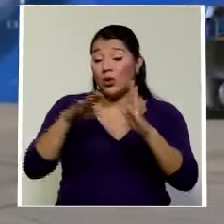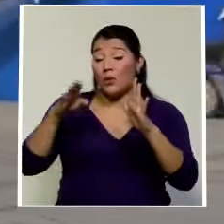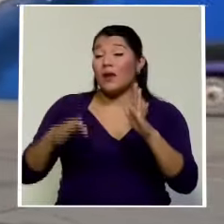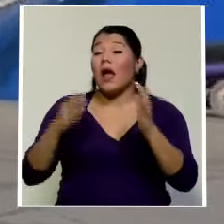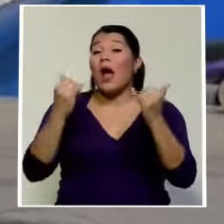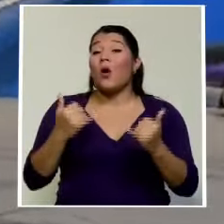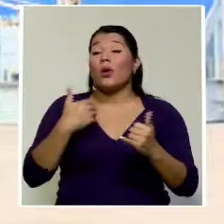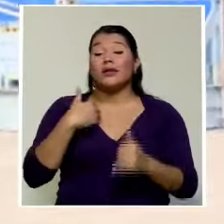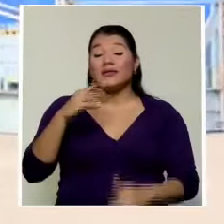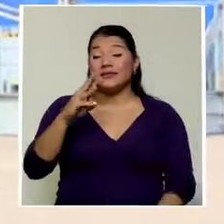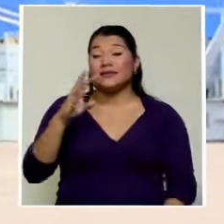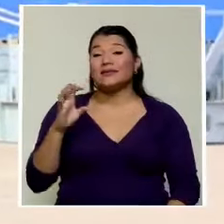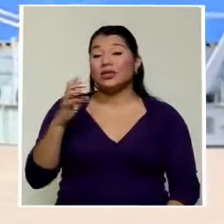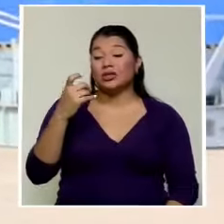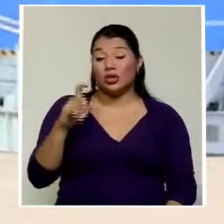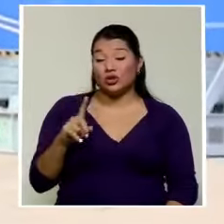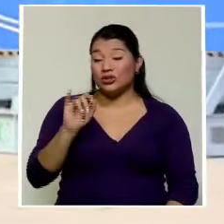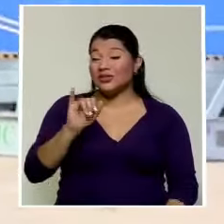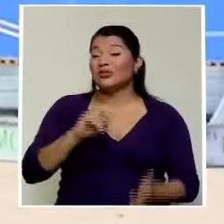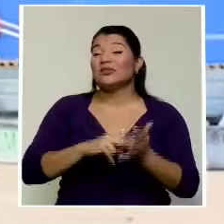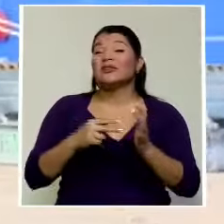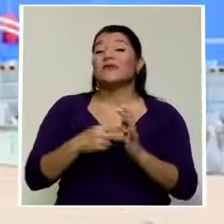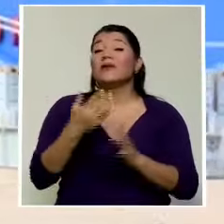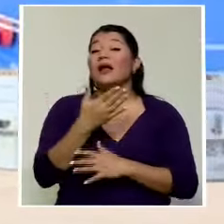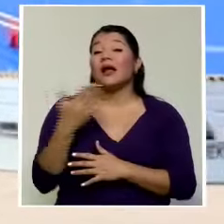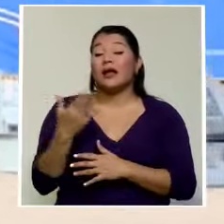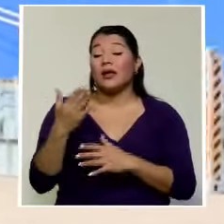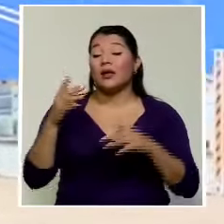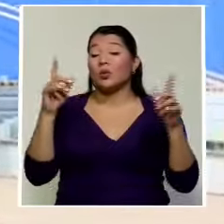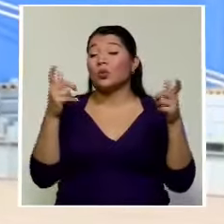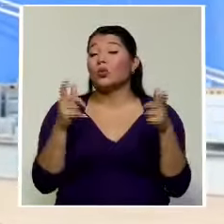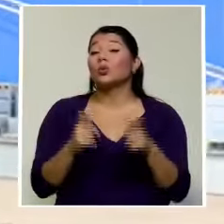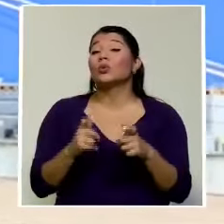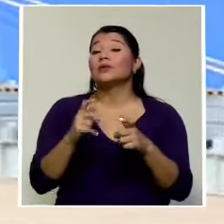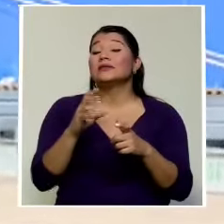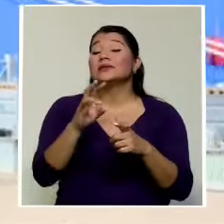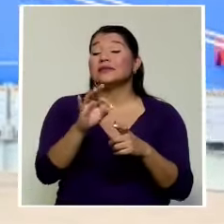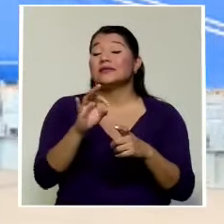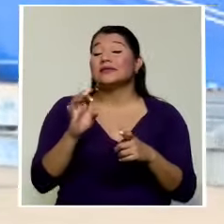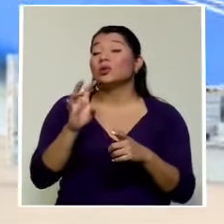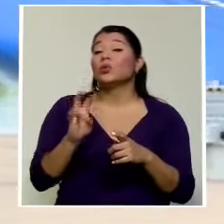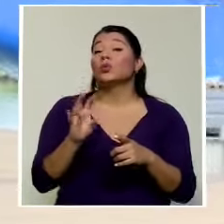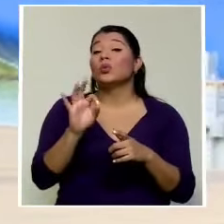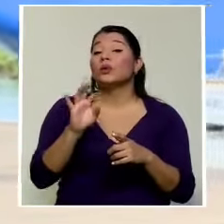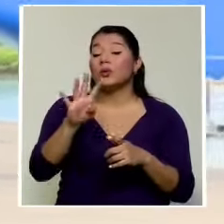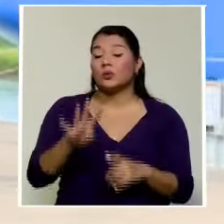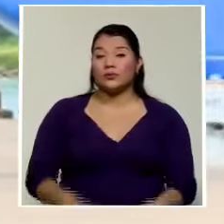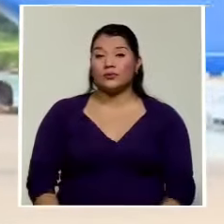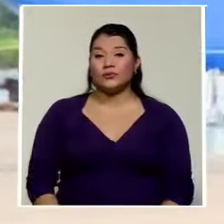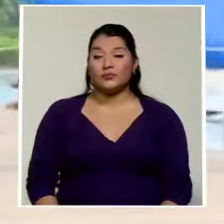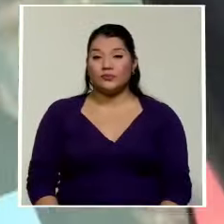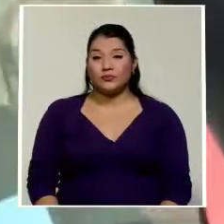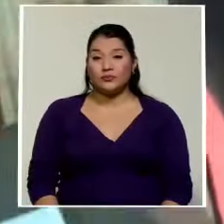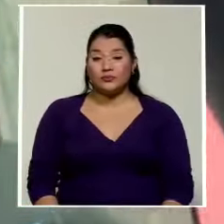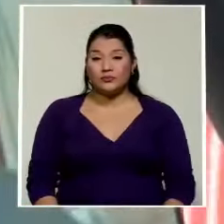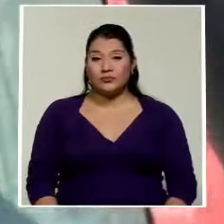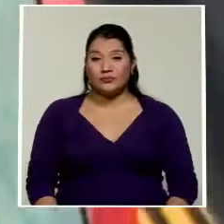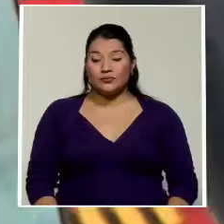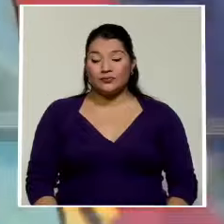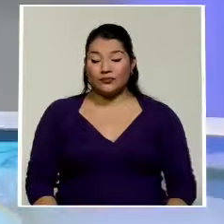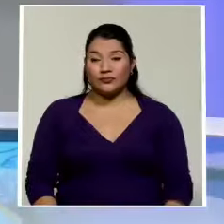tiene 611 plazas, es decir, se redujeron 794 de estas.